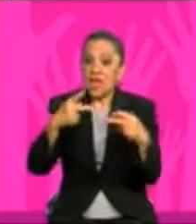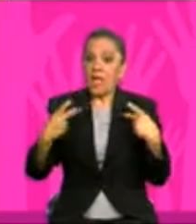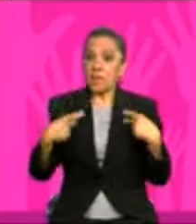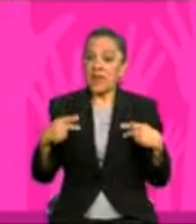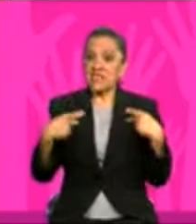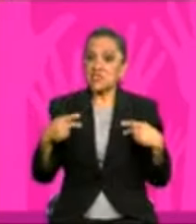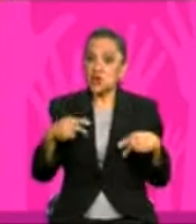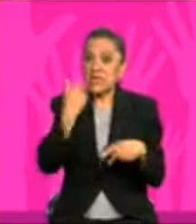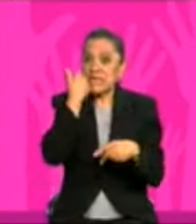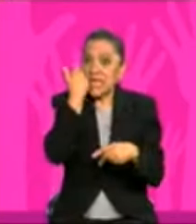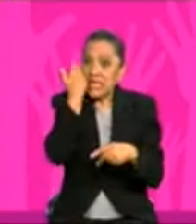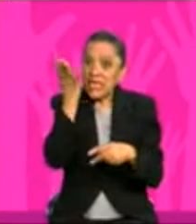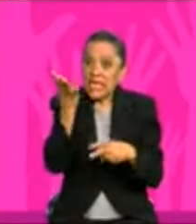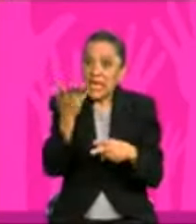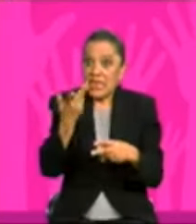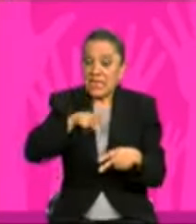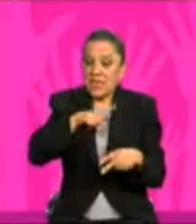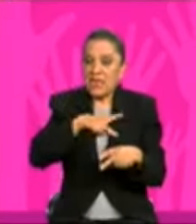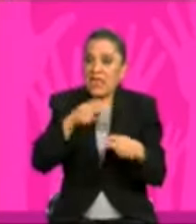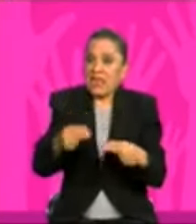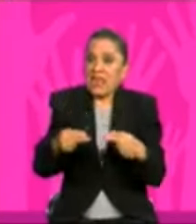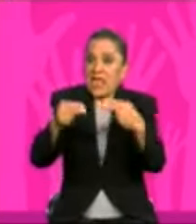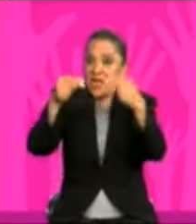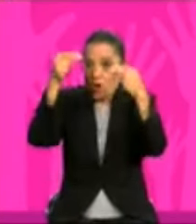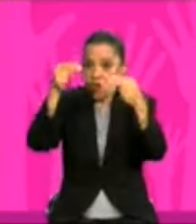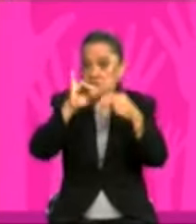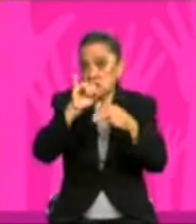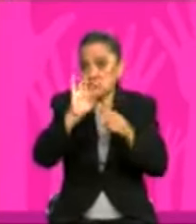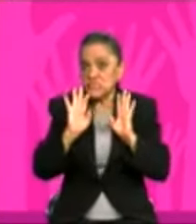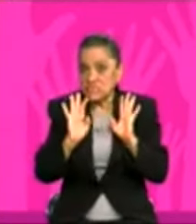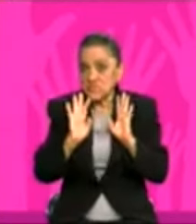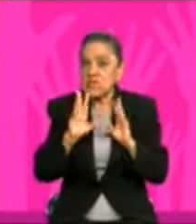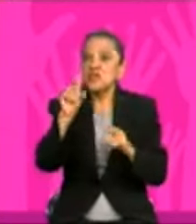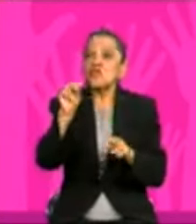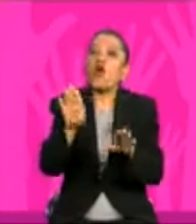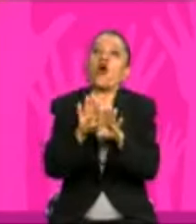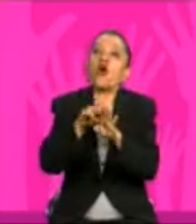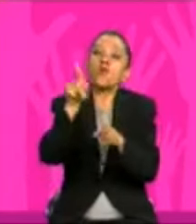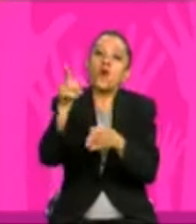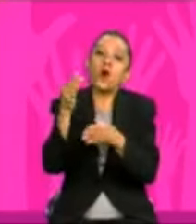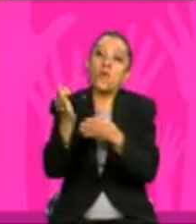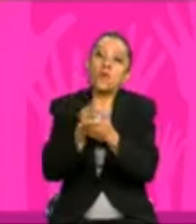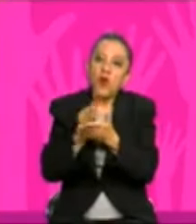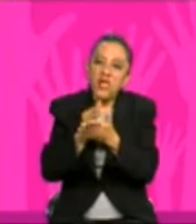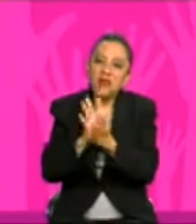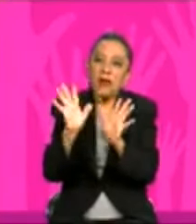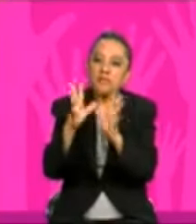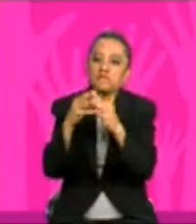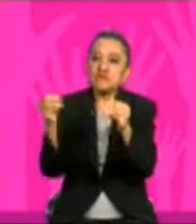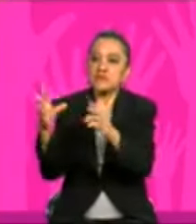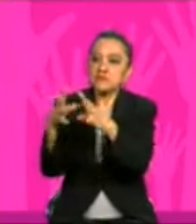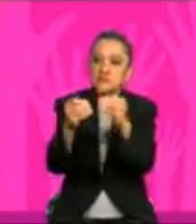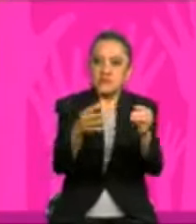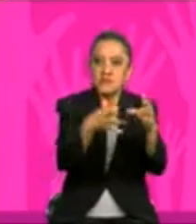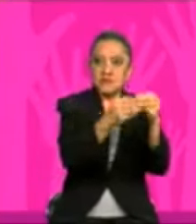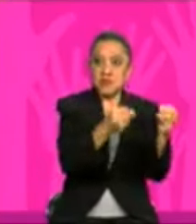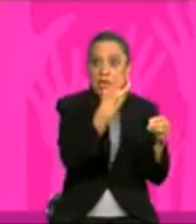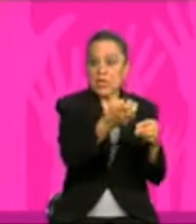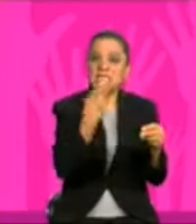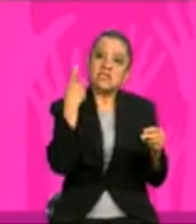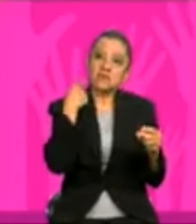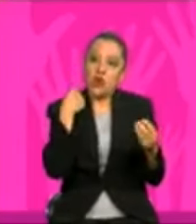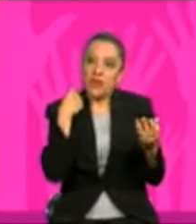que quieren emprender. Nosotros sí les vamos a creer y no como Morena, que desapareció todas estas políticas